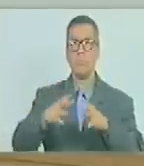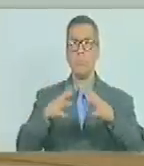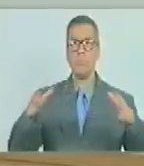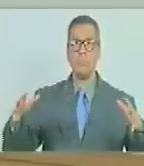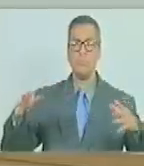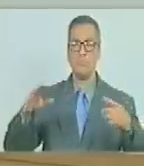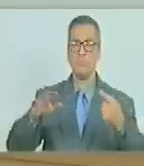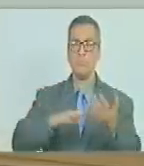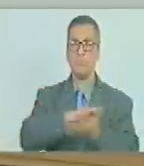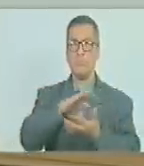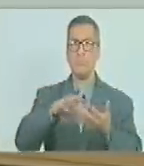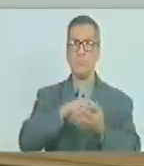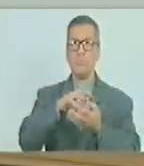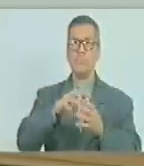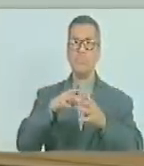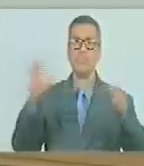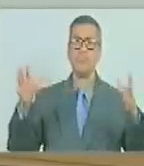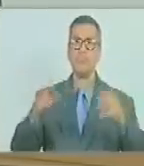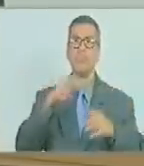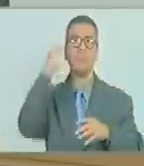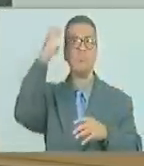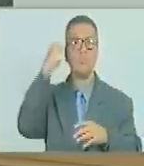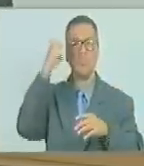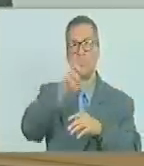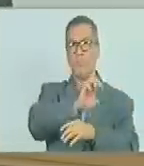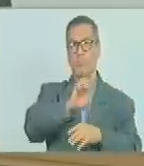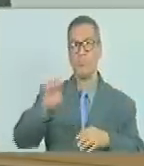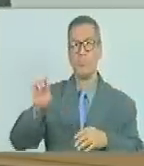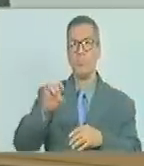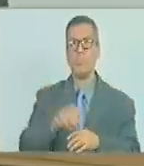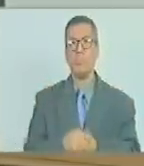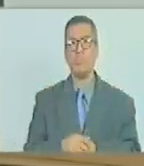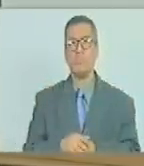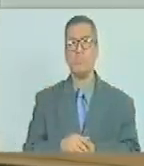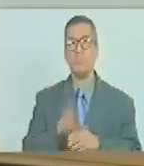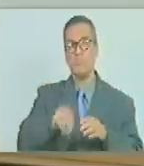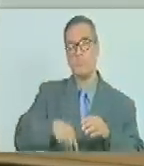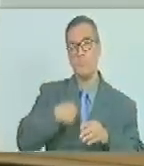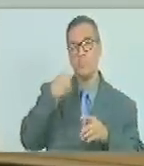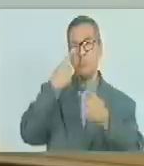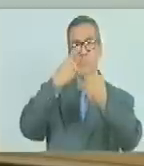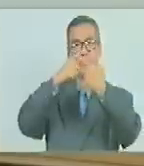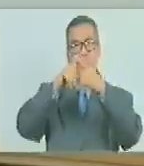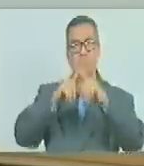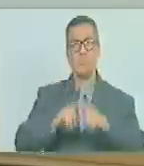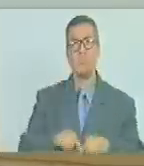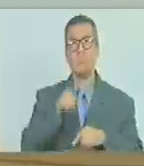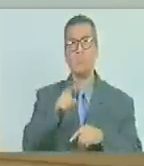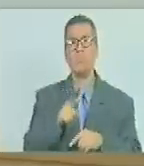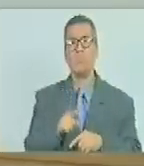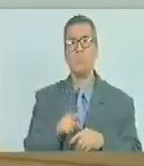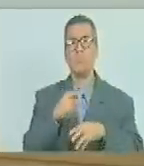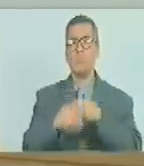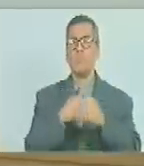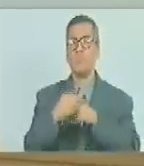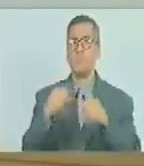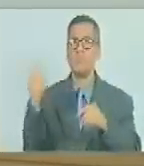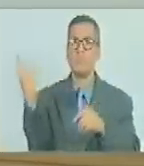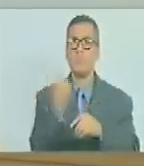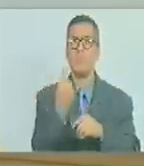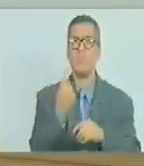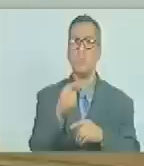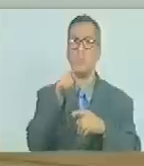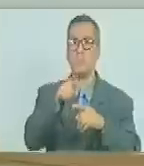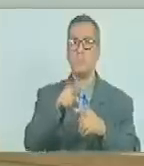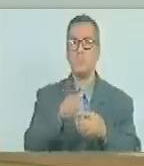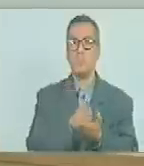de exterminio en toda la Europa del Este. Se puede cuantificar el efecto directo sobre